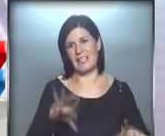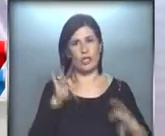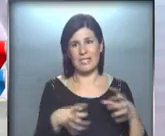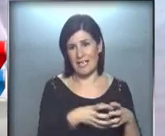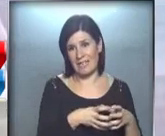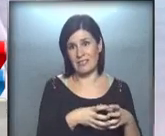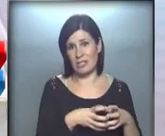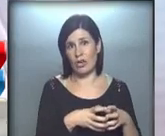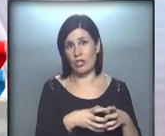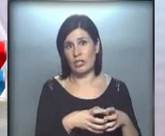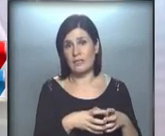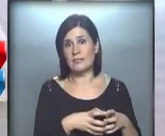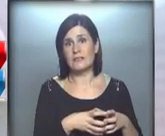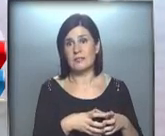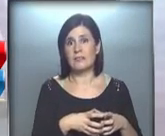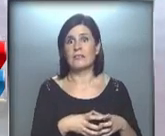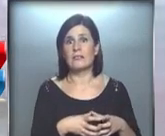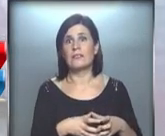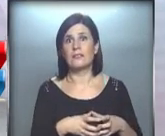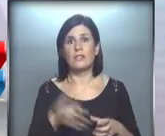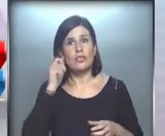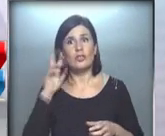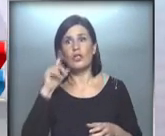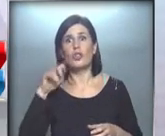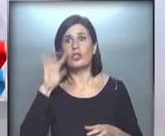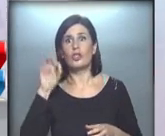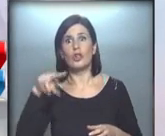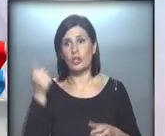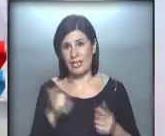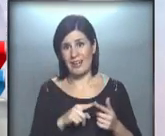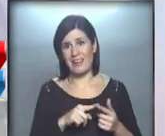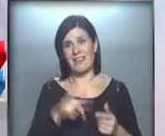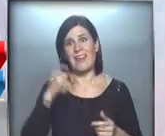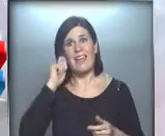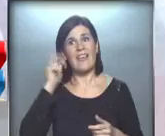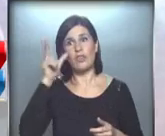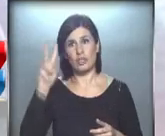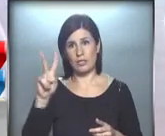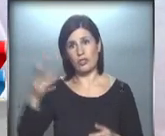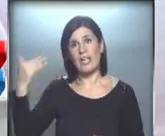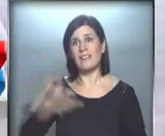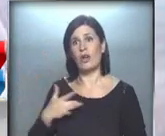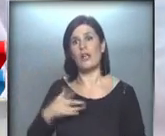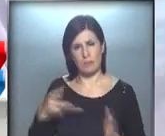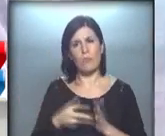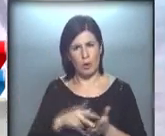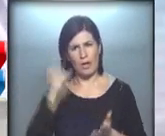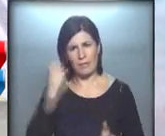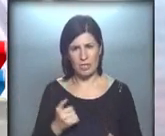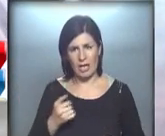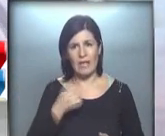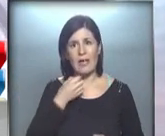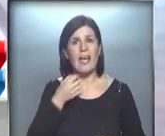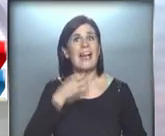Asociación del Fútbol Argentino. Recordamos Grondona con 82 años. Y con antecedentes cardíacos muy serios. Un aneurisma de aorta es